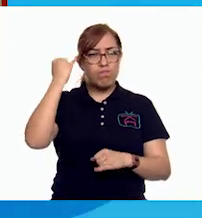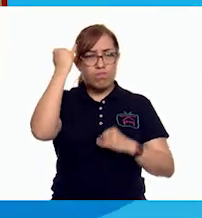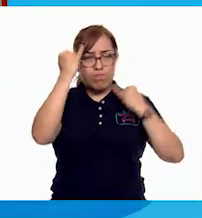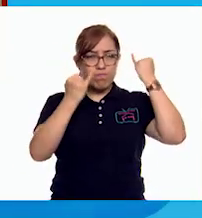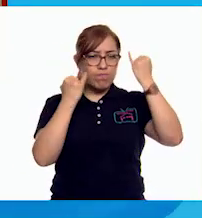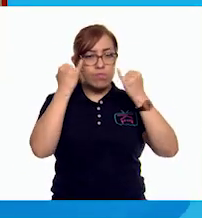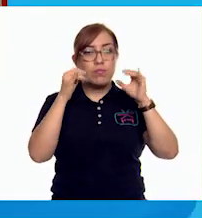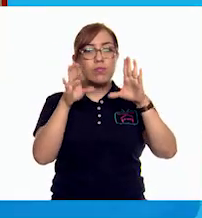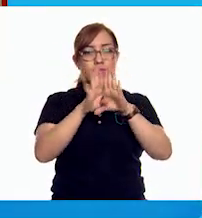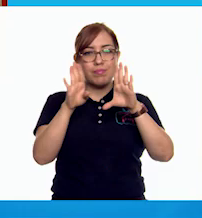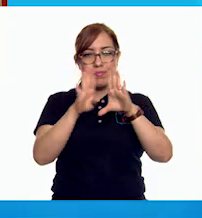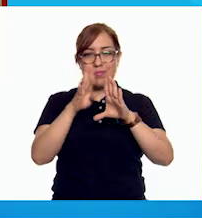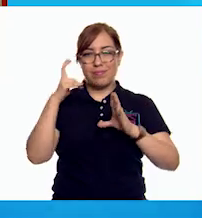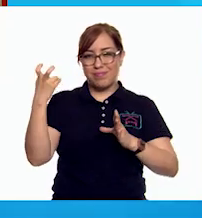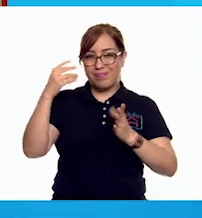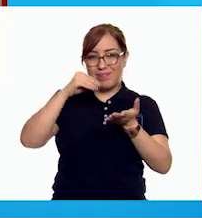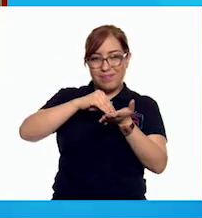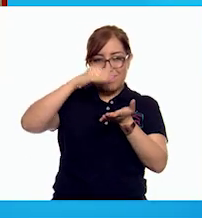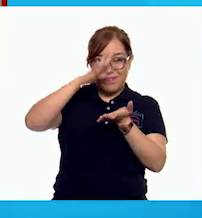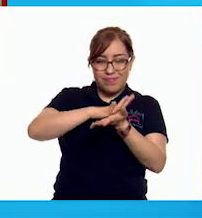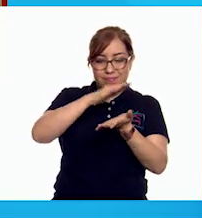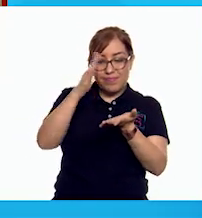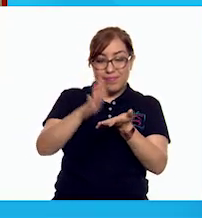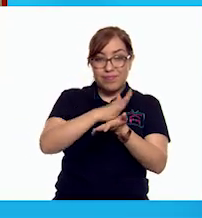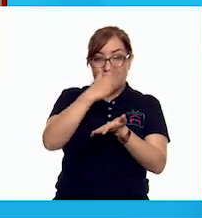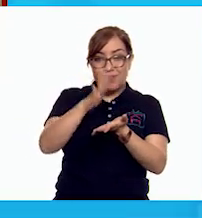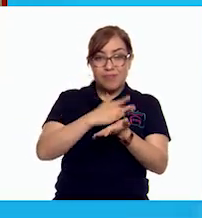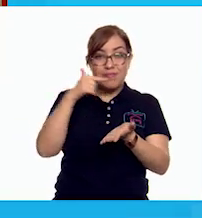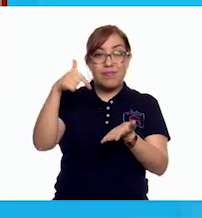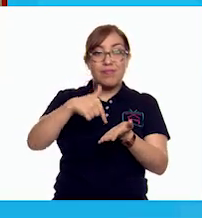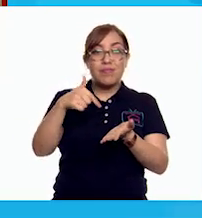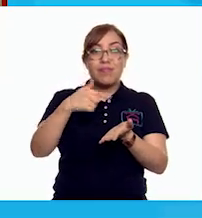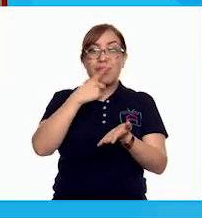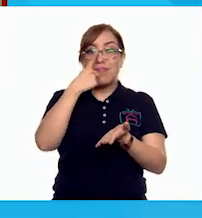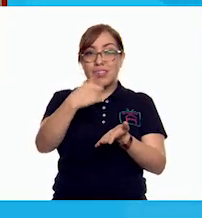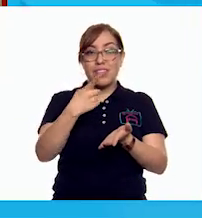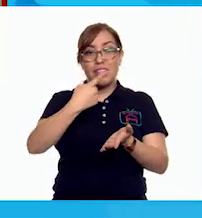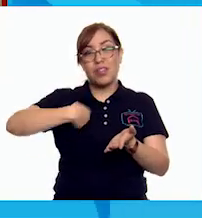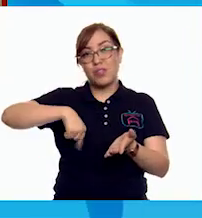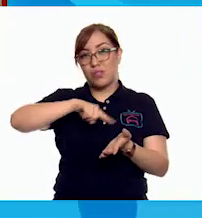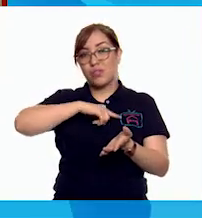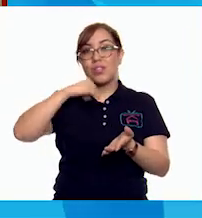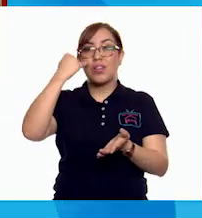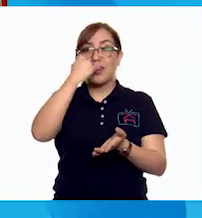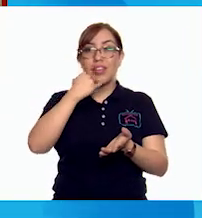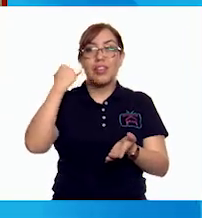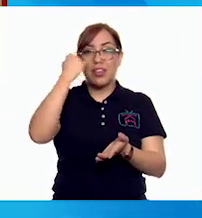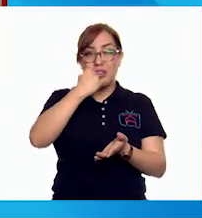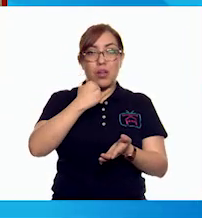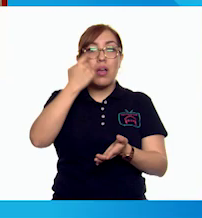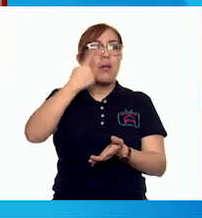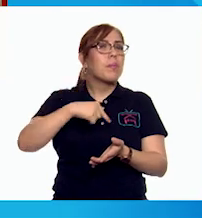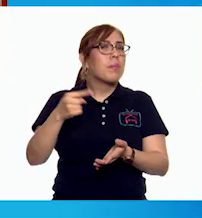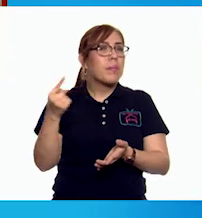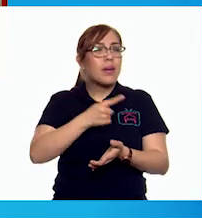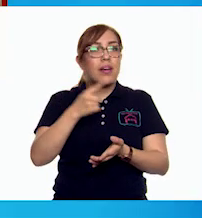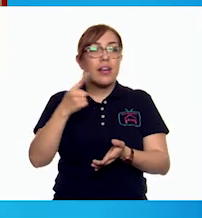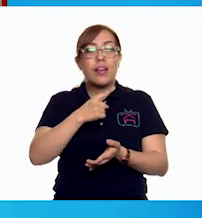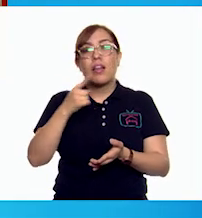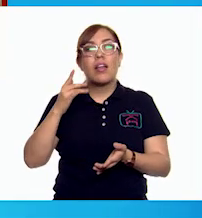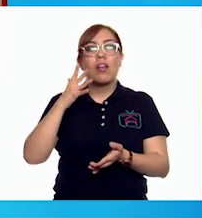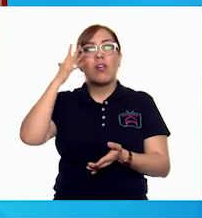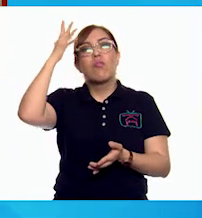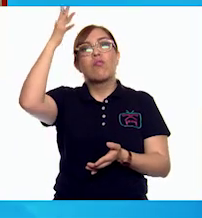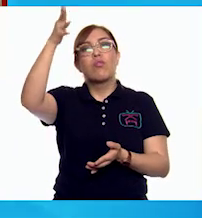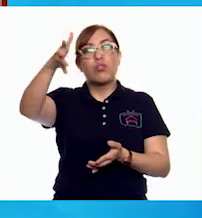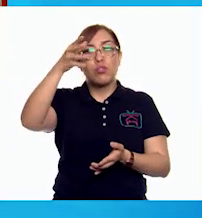este folleto que contiene algo de la idioma para que algún día alguien